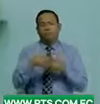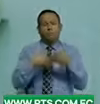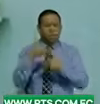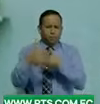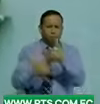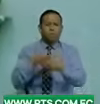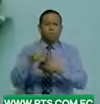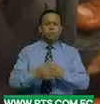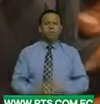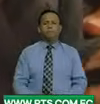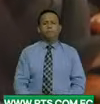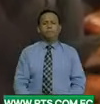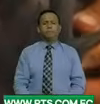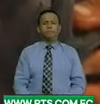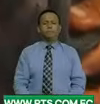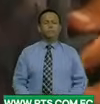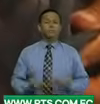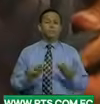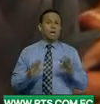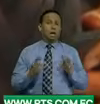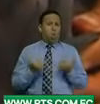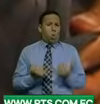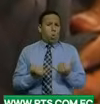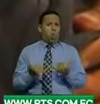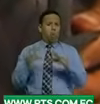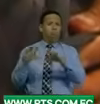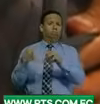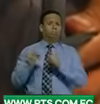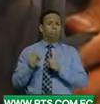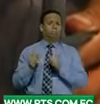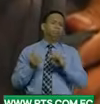y traslados. Lo sacaron, yo ya se lo llevaron, hace mucho